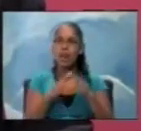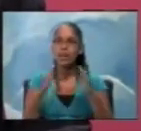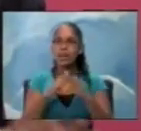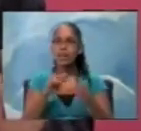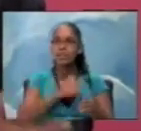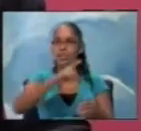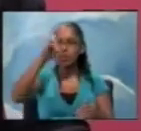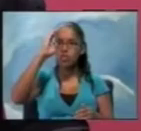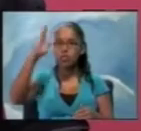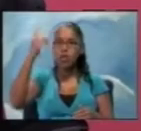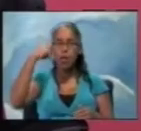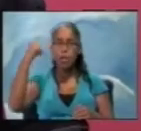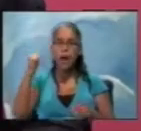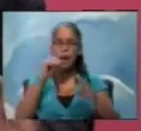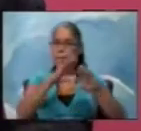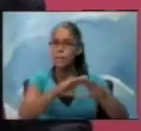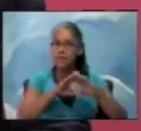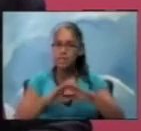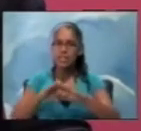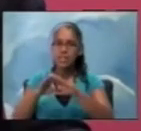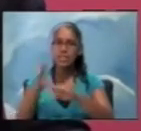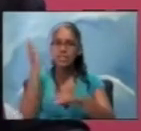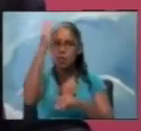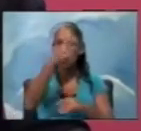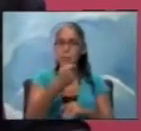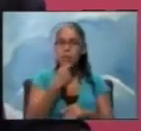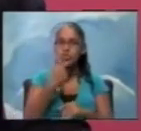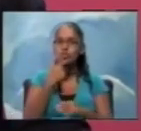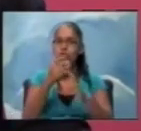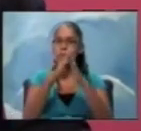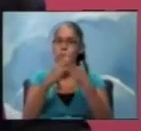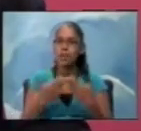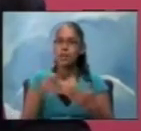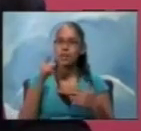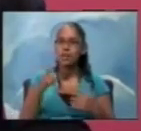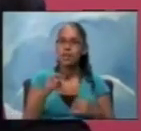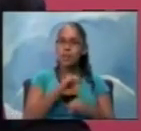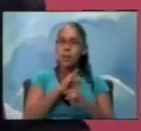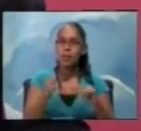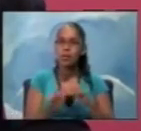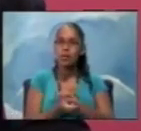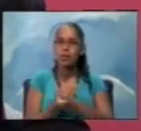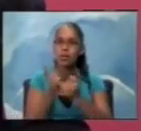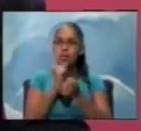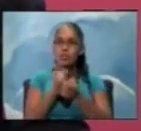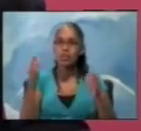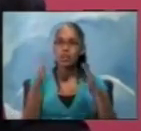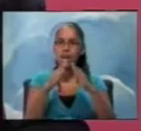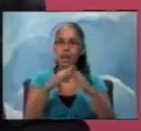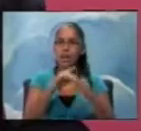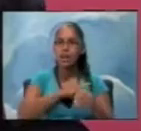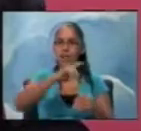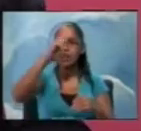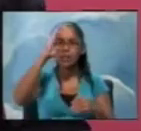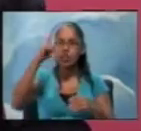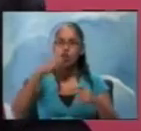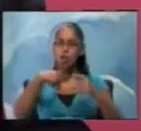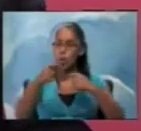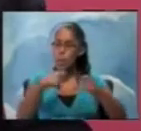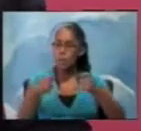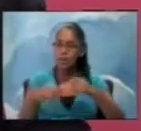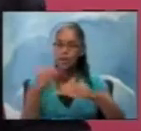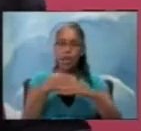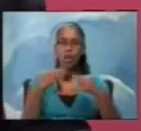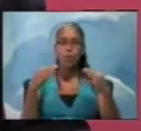es para ministrar esa preciosa palabra. Y ellos habían convertido la casa del Señor en un mercado